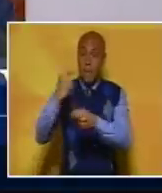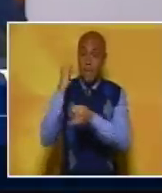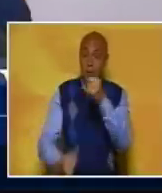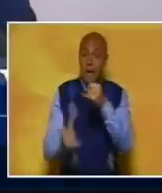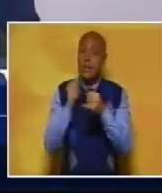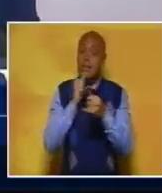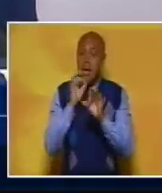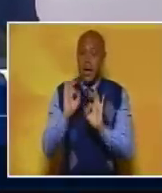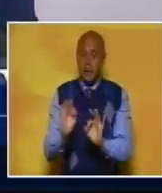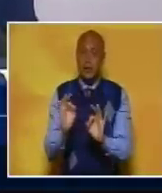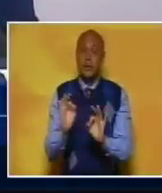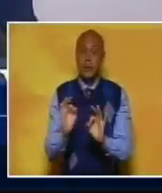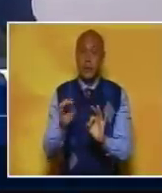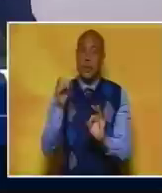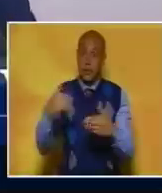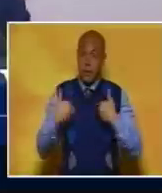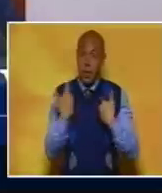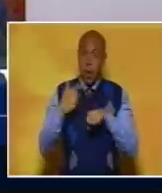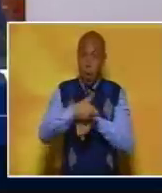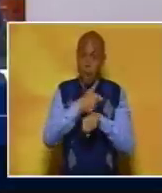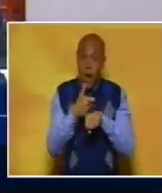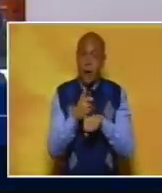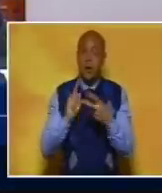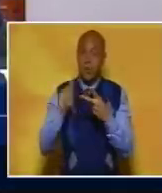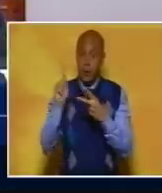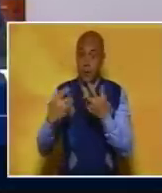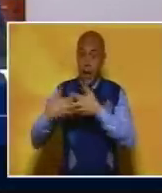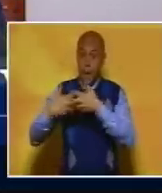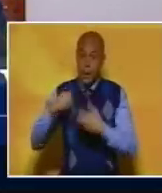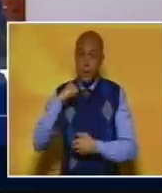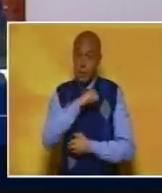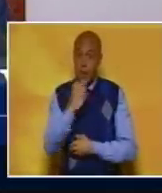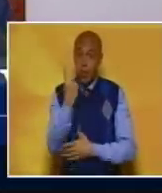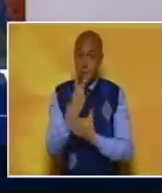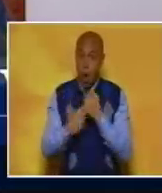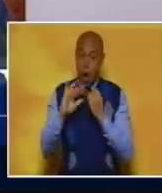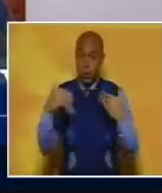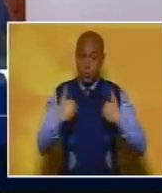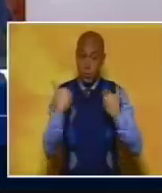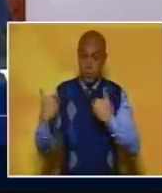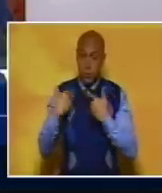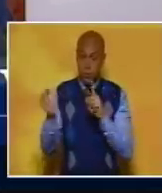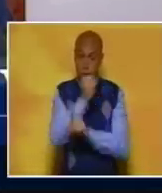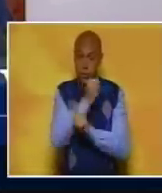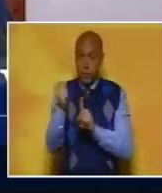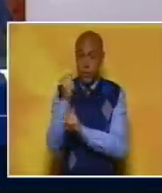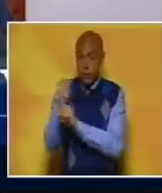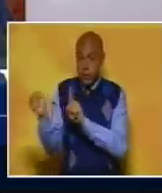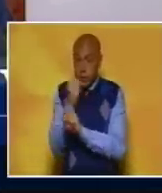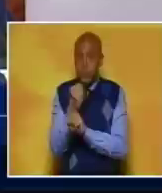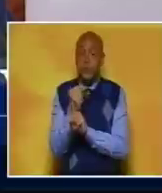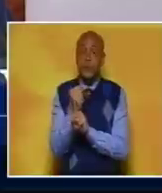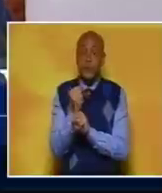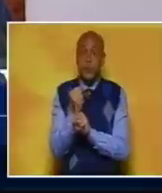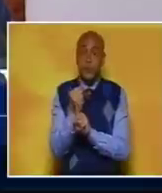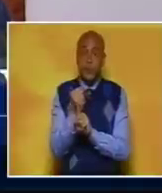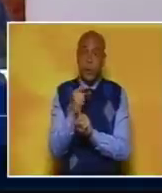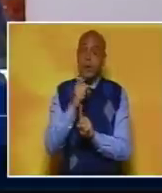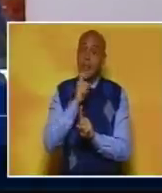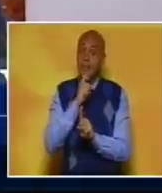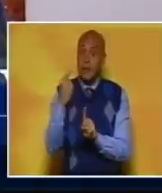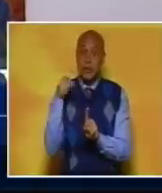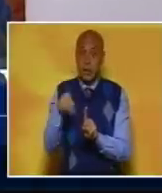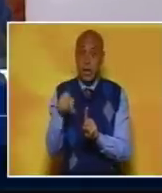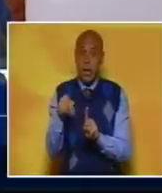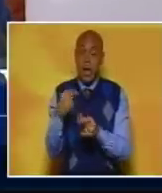viéndose afectado tanto el gobierno como el mundo empresarial, por supuesto que es muy difícil que esto